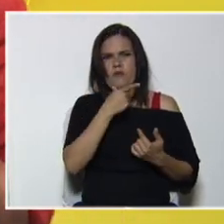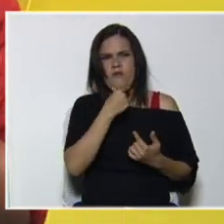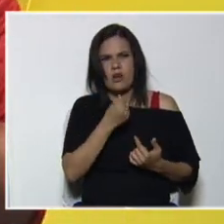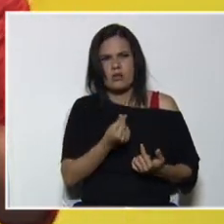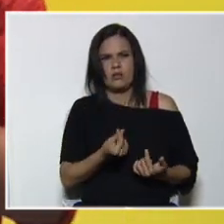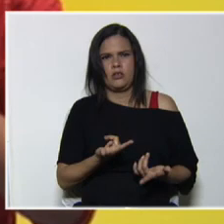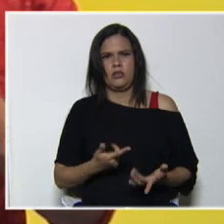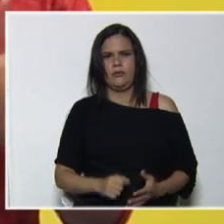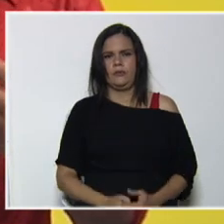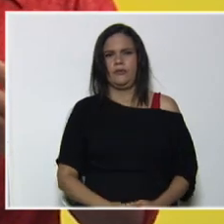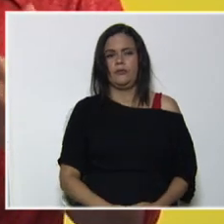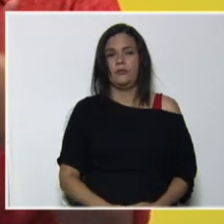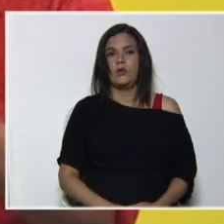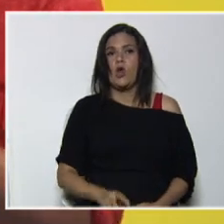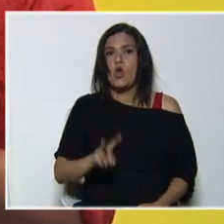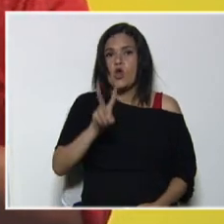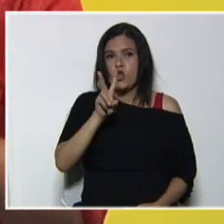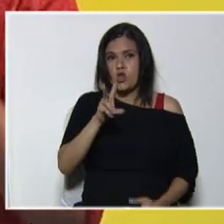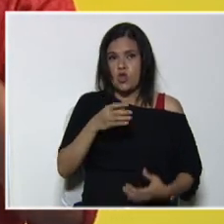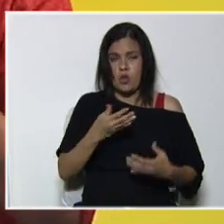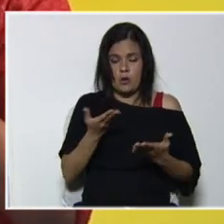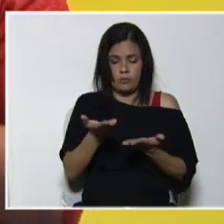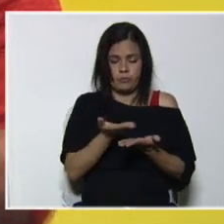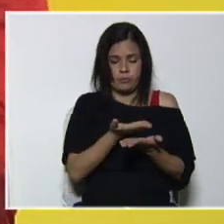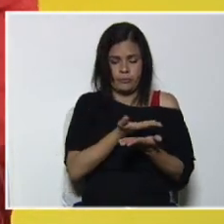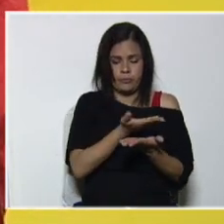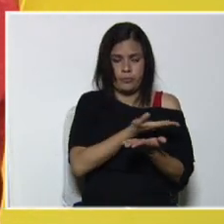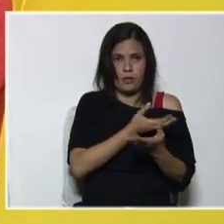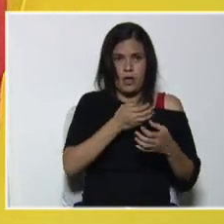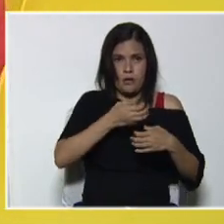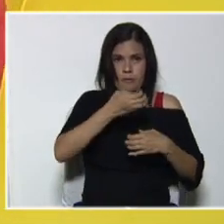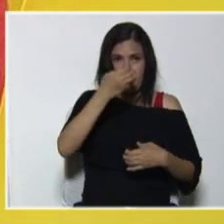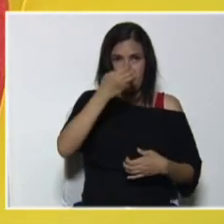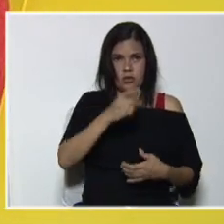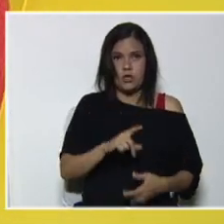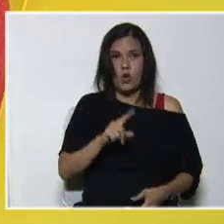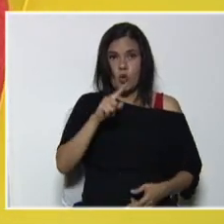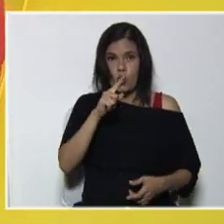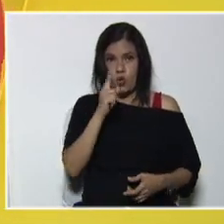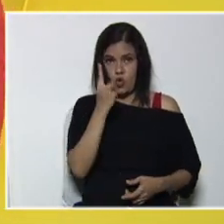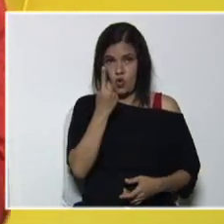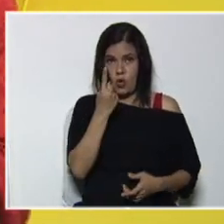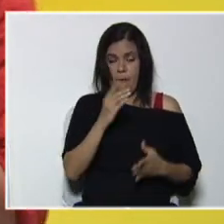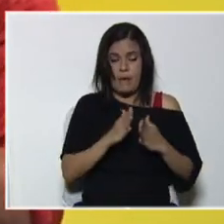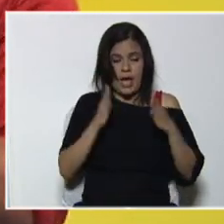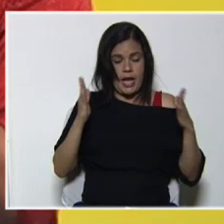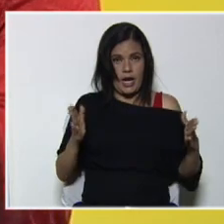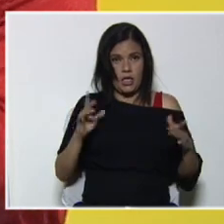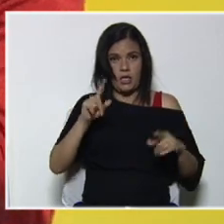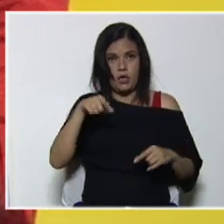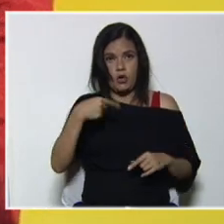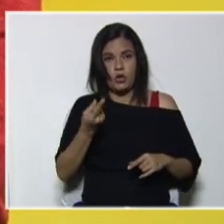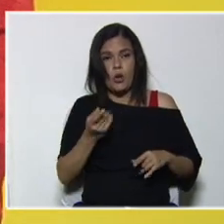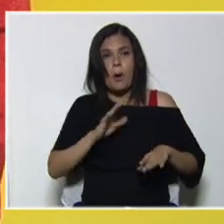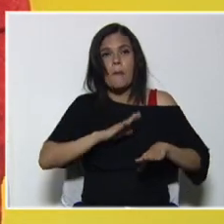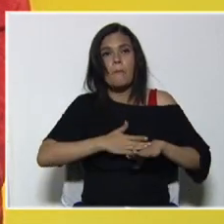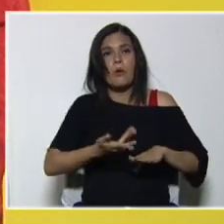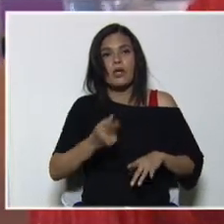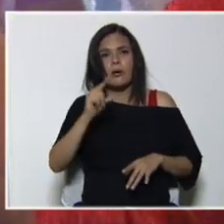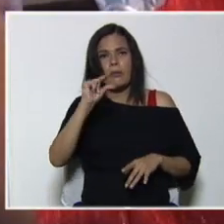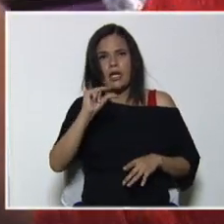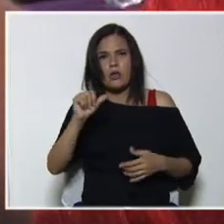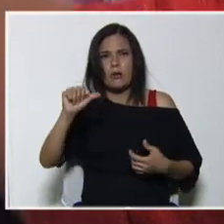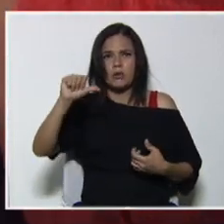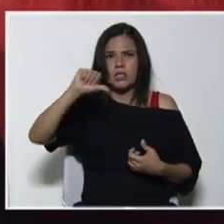Simplemente cortamos dos envases por la mitad, uno, por supuesto, más grande que el otro, porque el pequeño lo vamos a llenar con